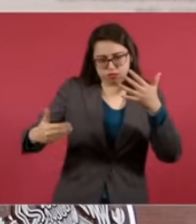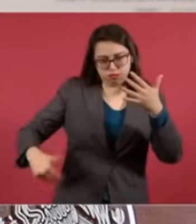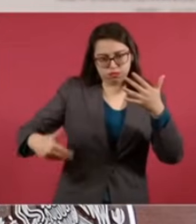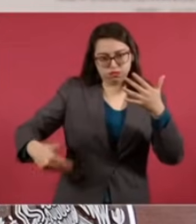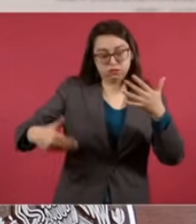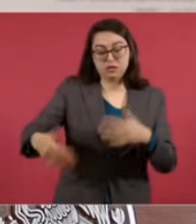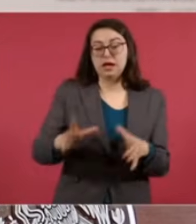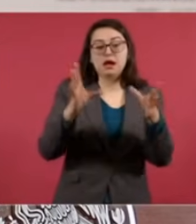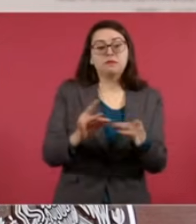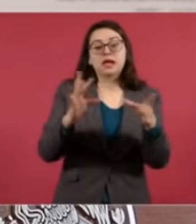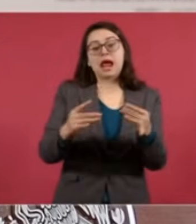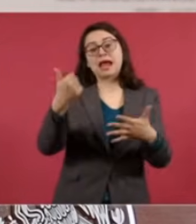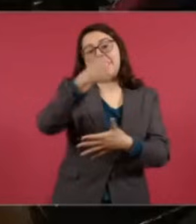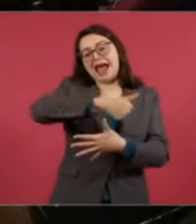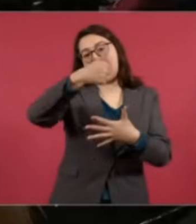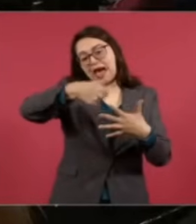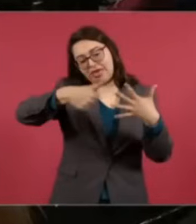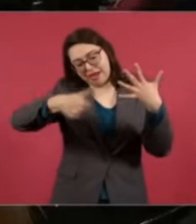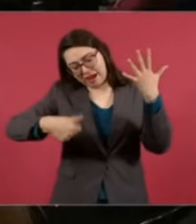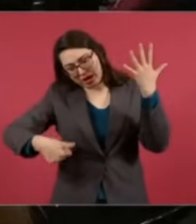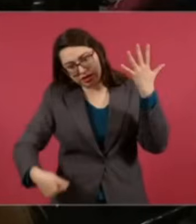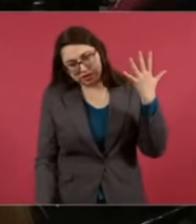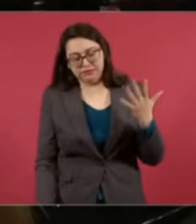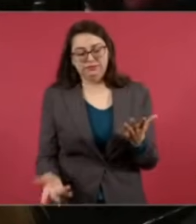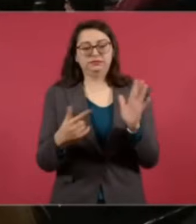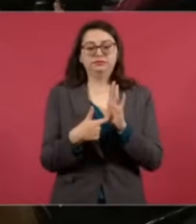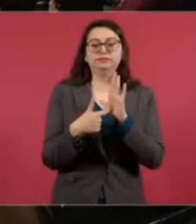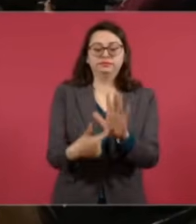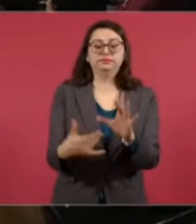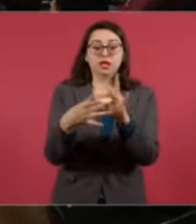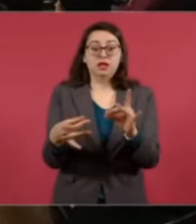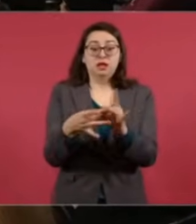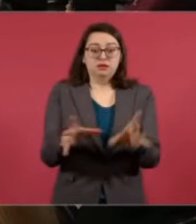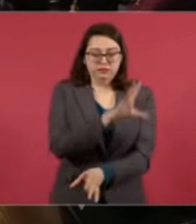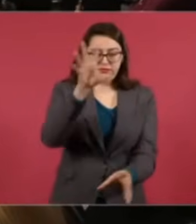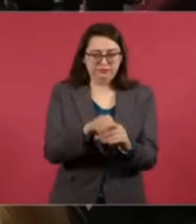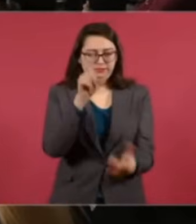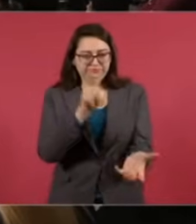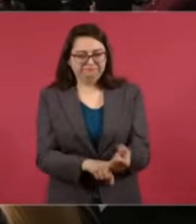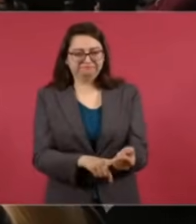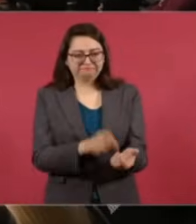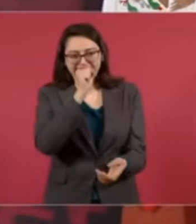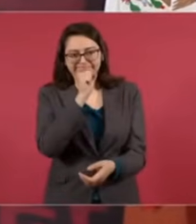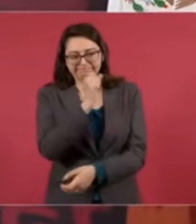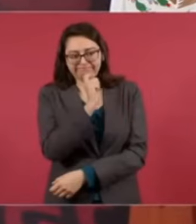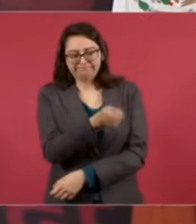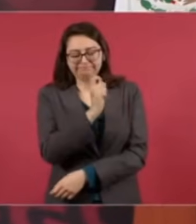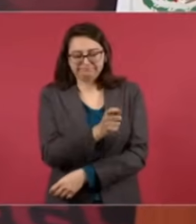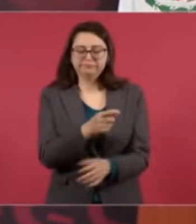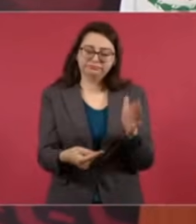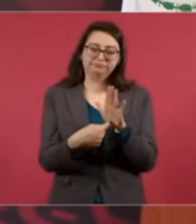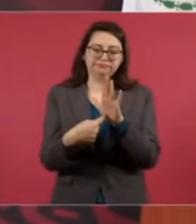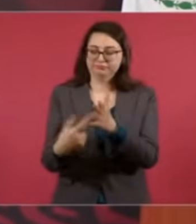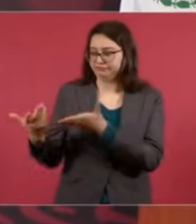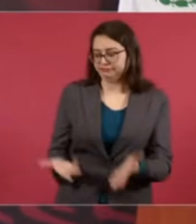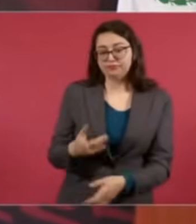para hacer esta descripción de lo que contienen las reformas. Vamos a